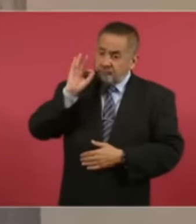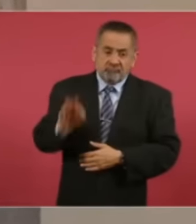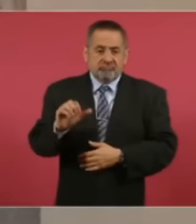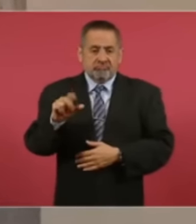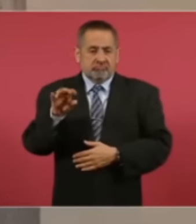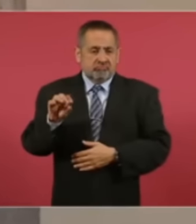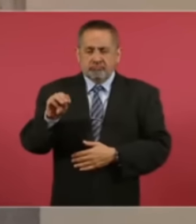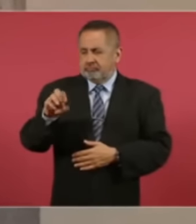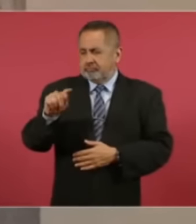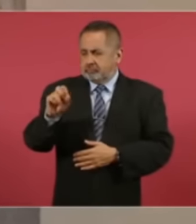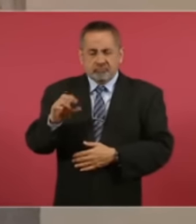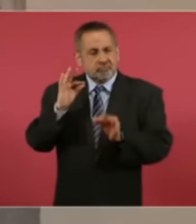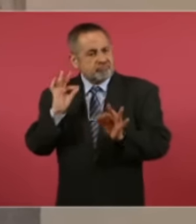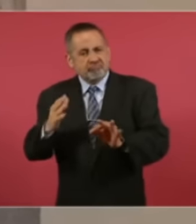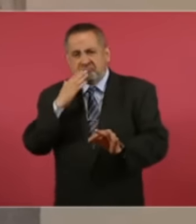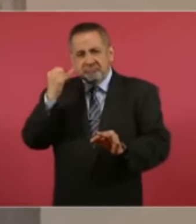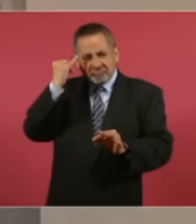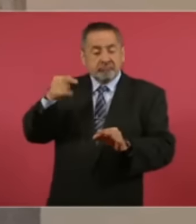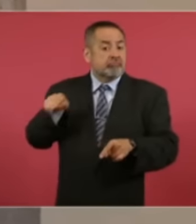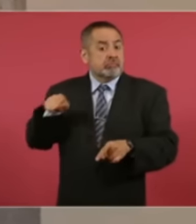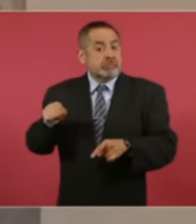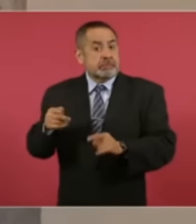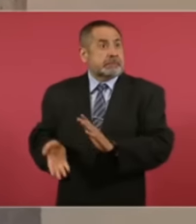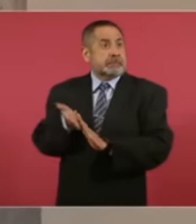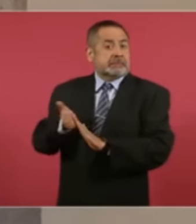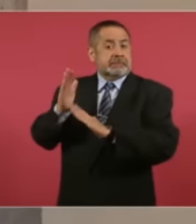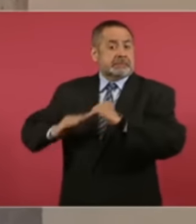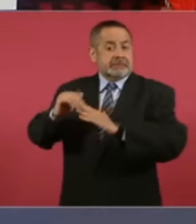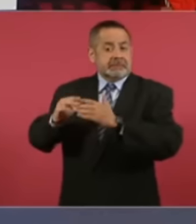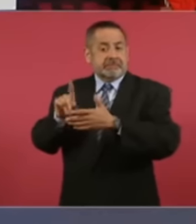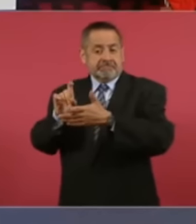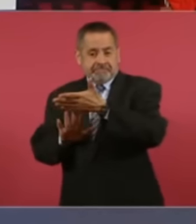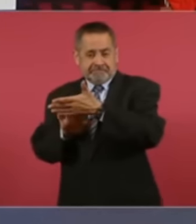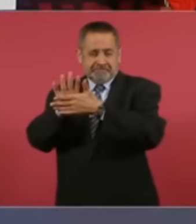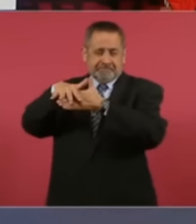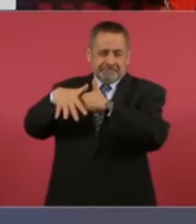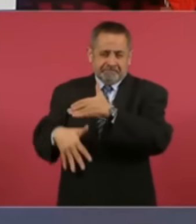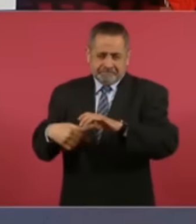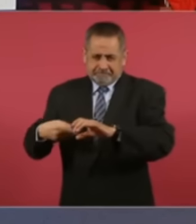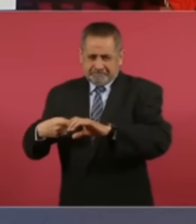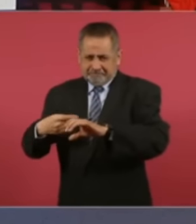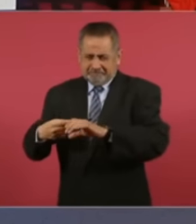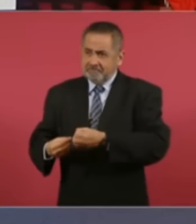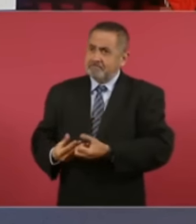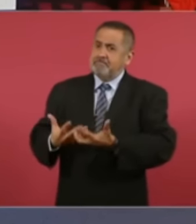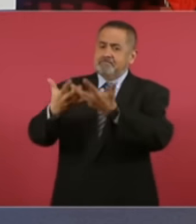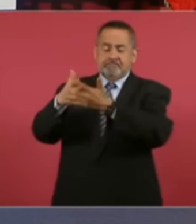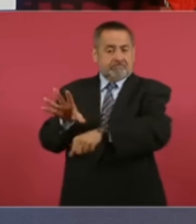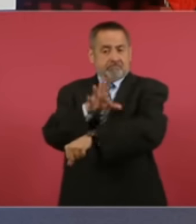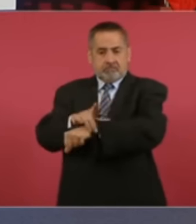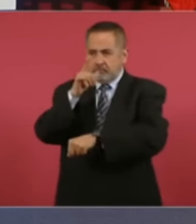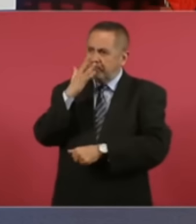se hicieron grandes hidroeléctricas, ejemplo de la ingeniería civil, de la